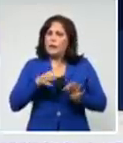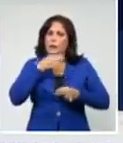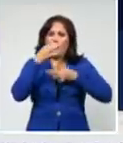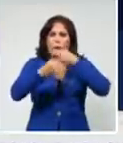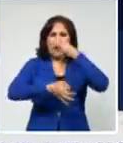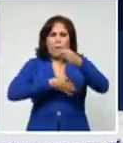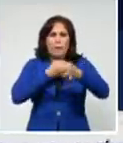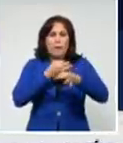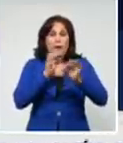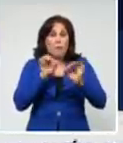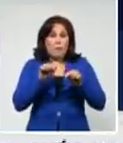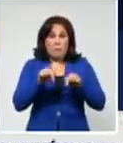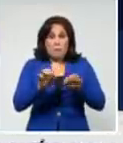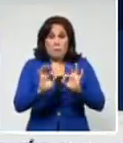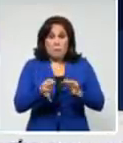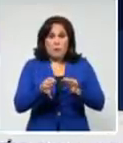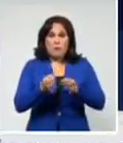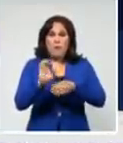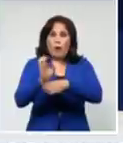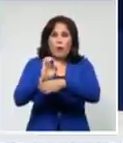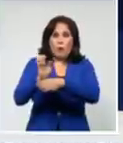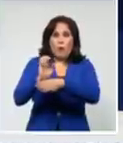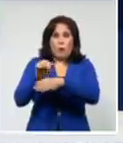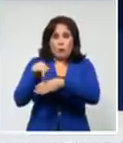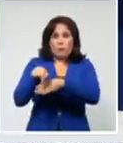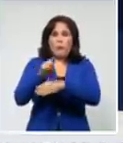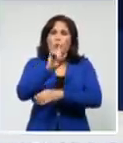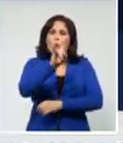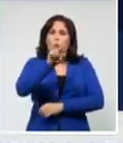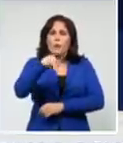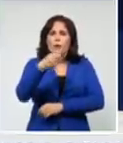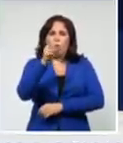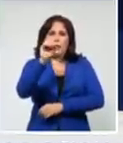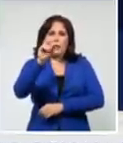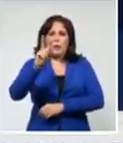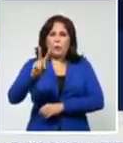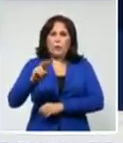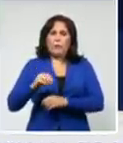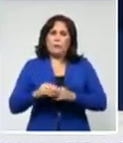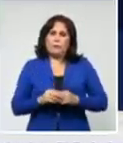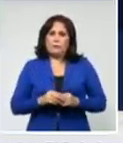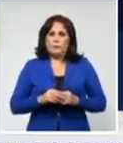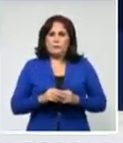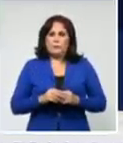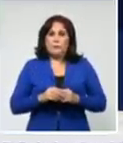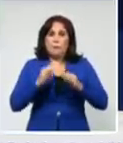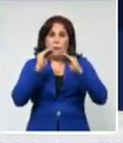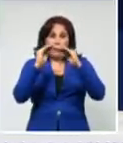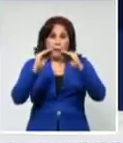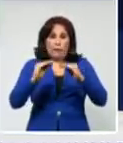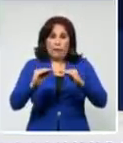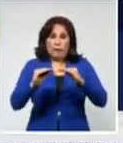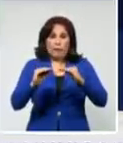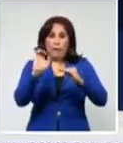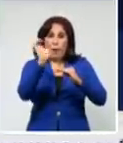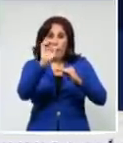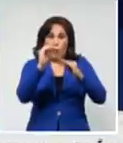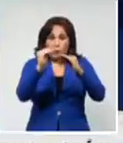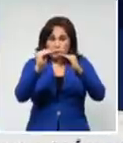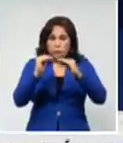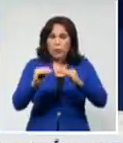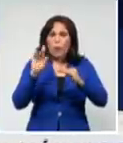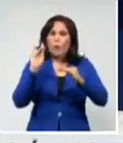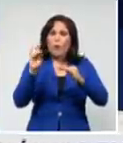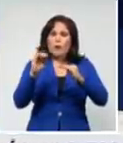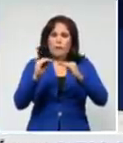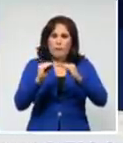caso está Ecuador con 9,02, le sigue Bolivia